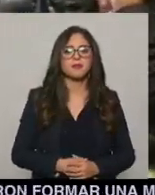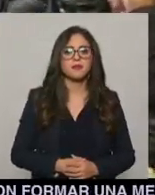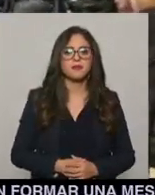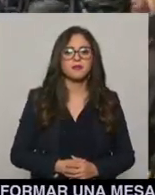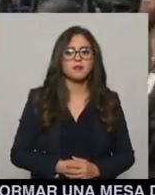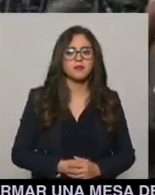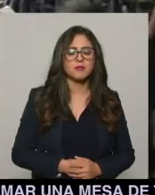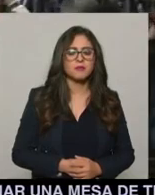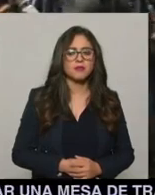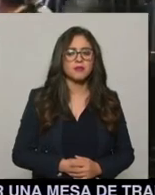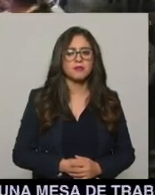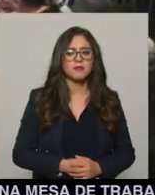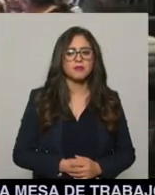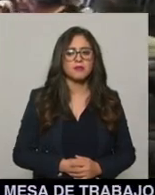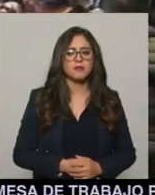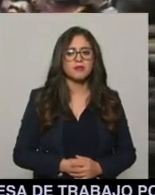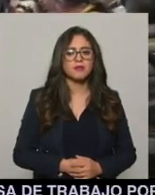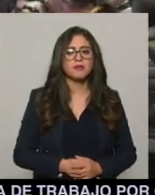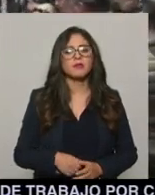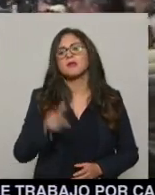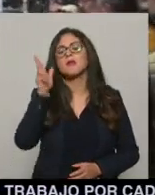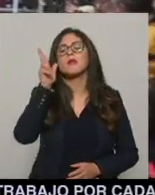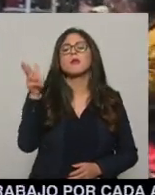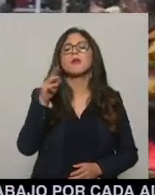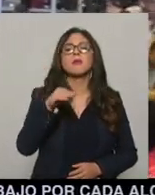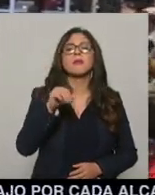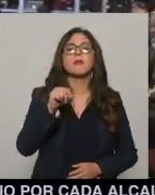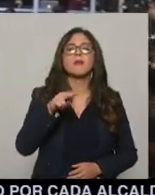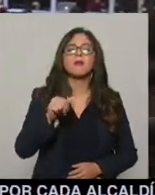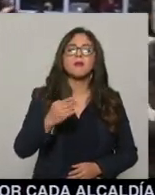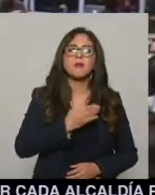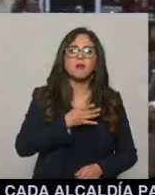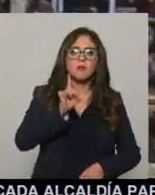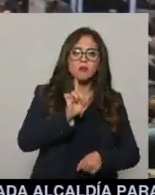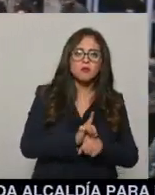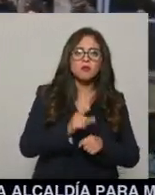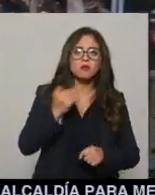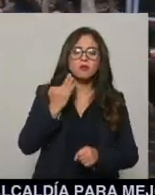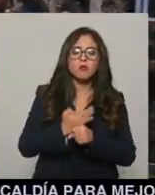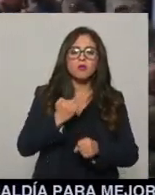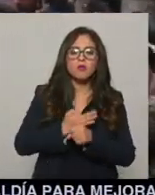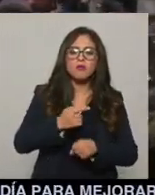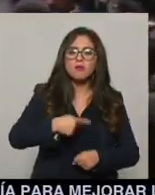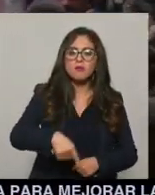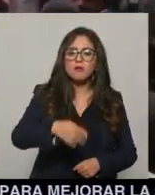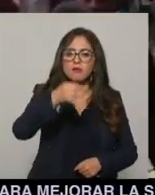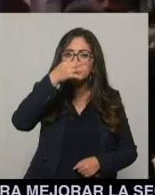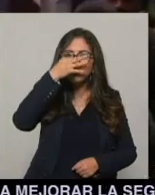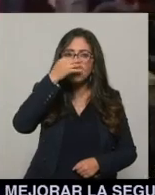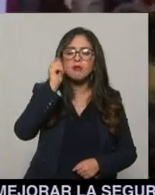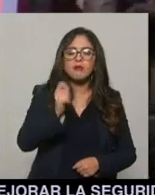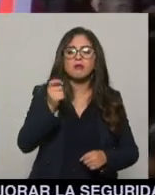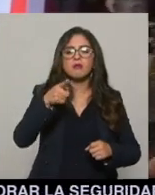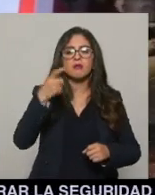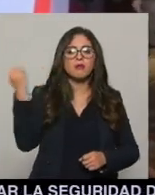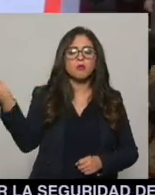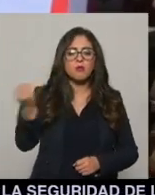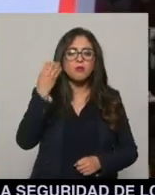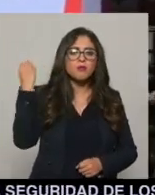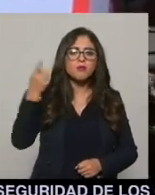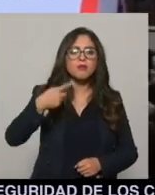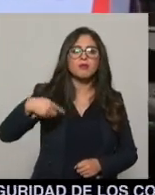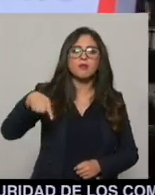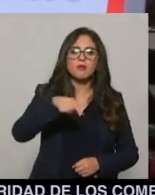muy buenas todavía días. Te comento que sí, ya estamos aquí a unos minutos de que dé inicio a esta conferencia donde se